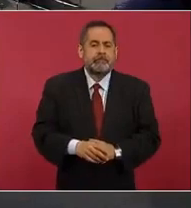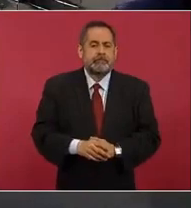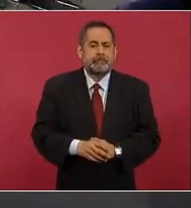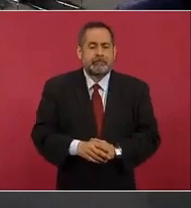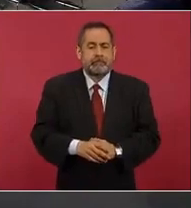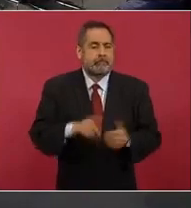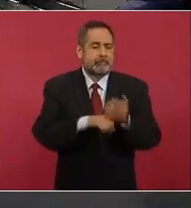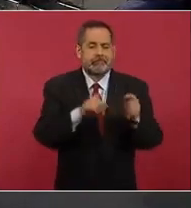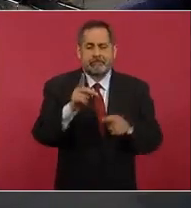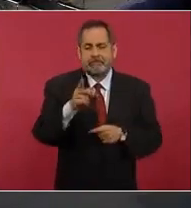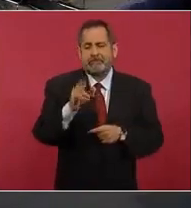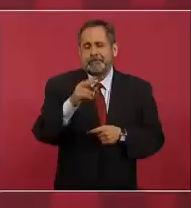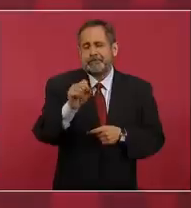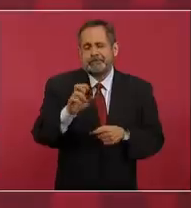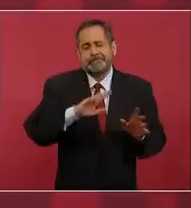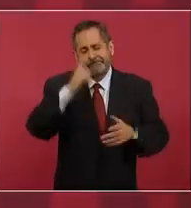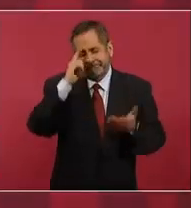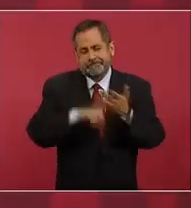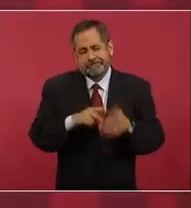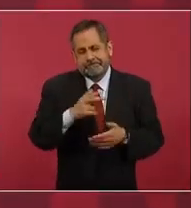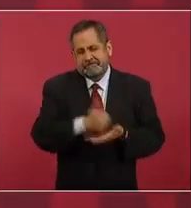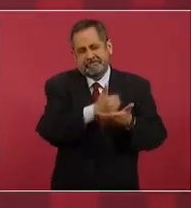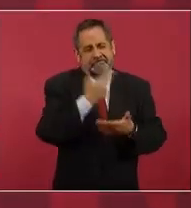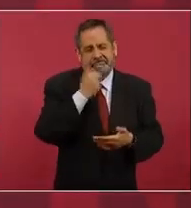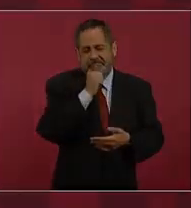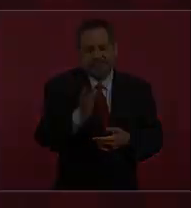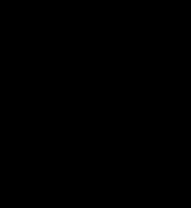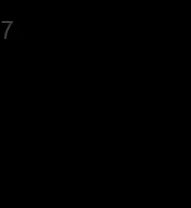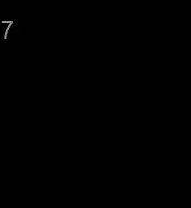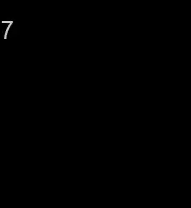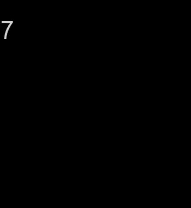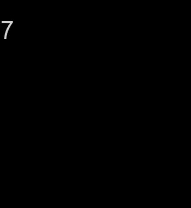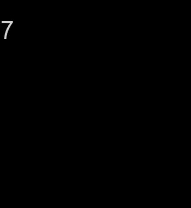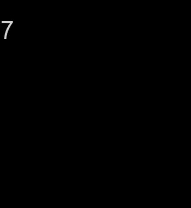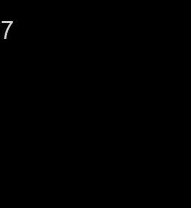porque ya Krause ya no creo que les ayude mucho.